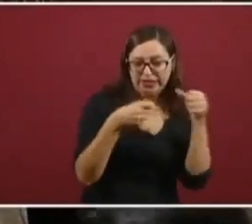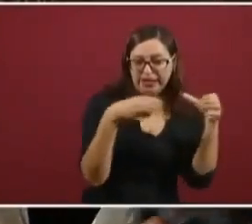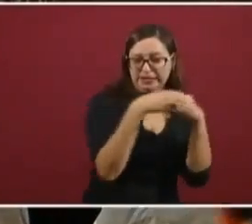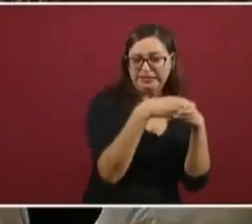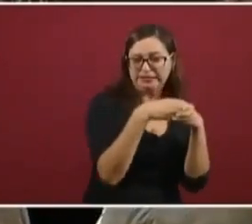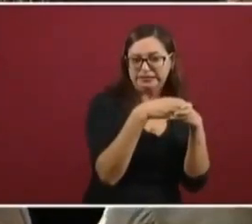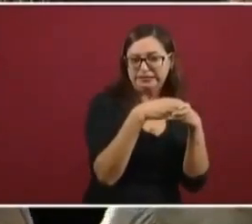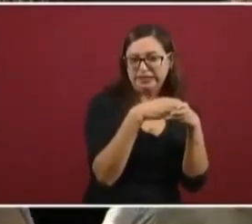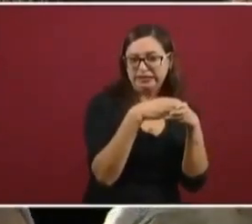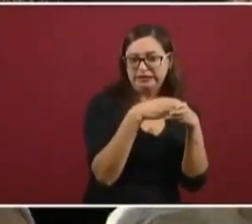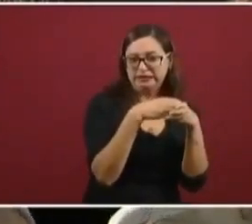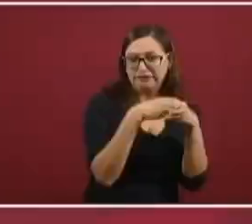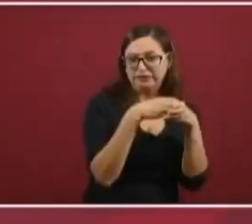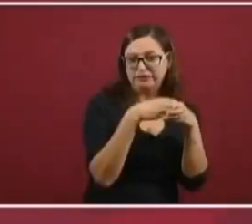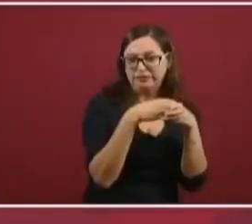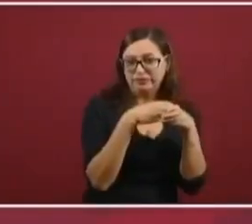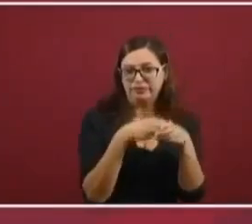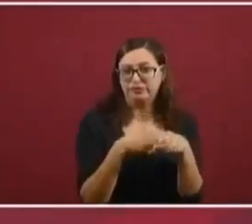este